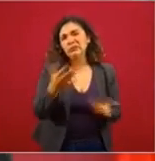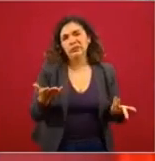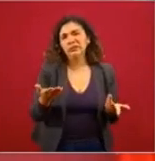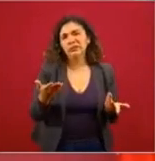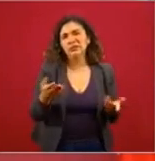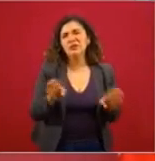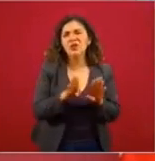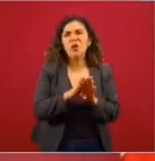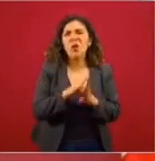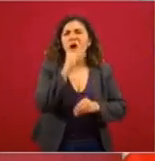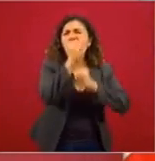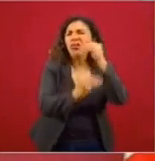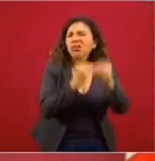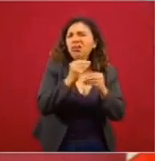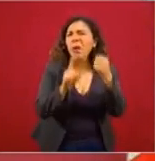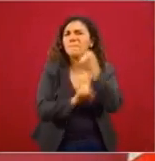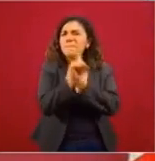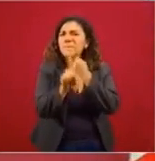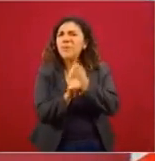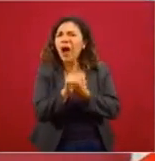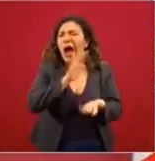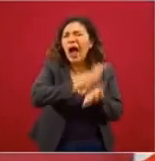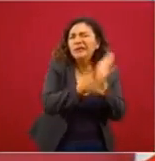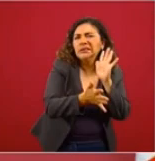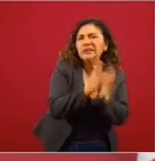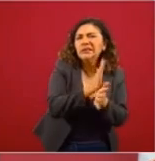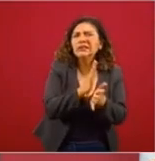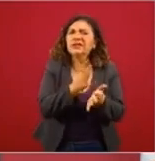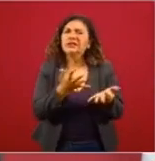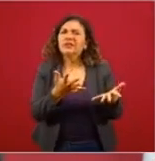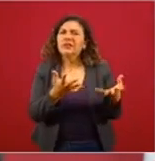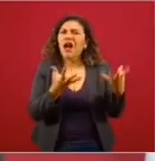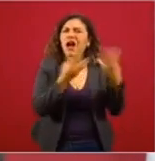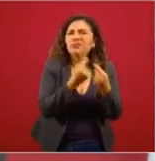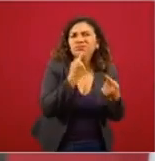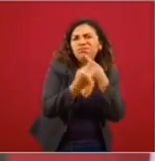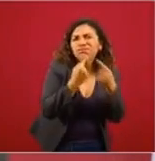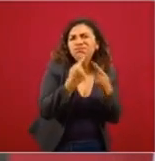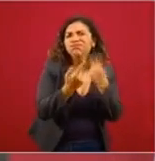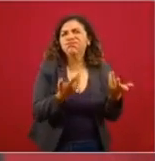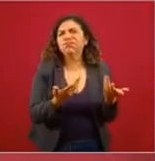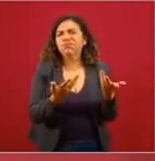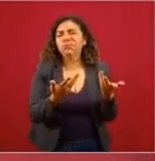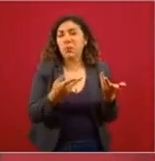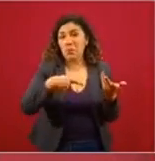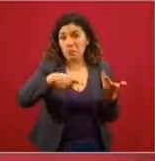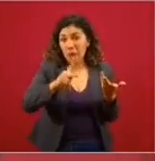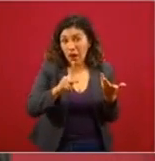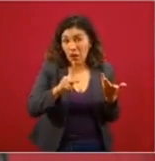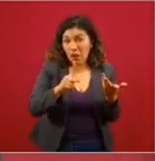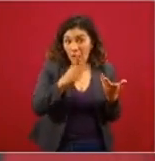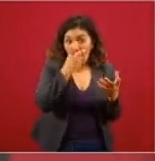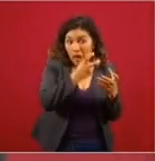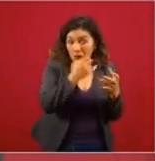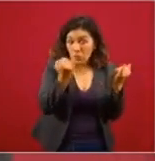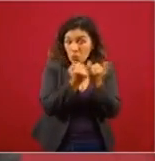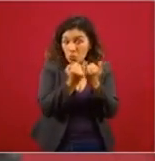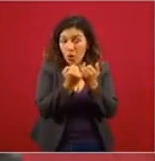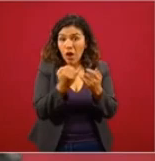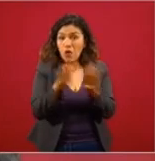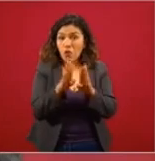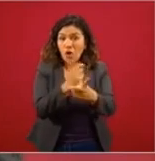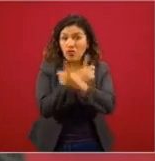de contubernio, de asociación delictuosa, pero no tiene que ver con la